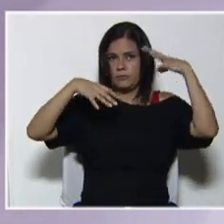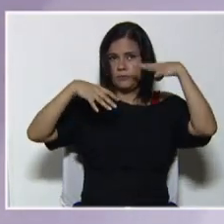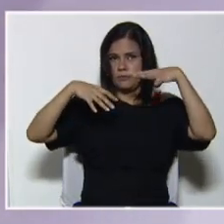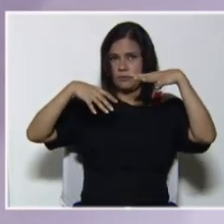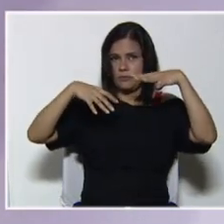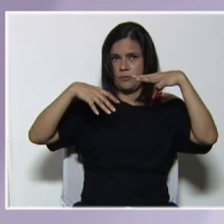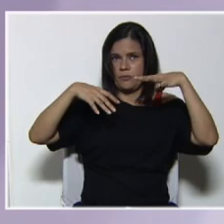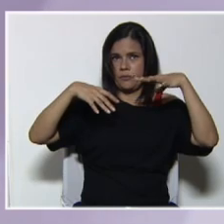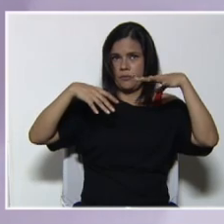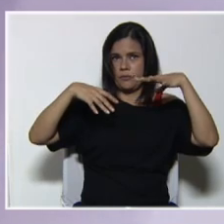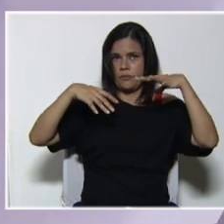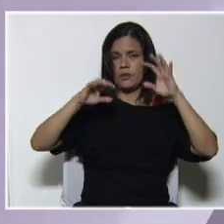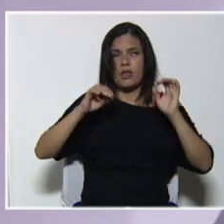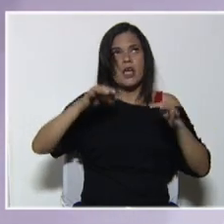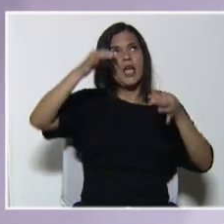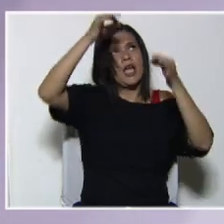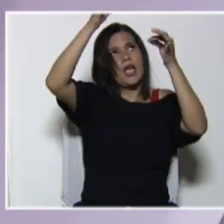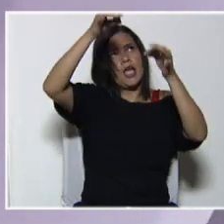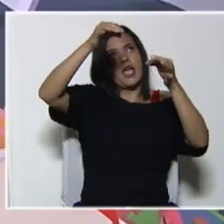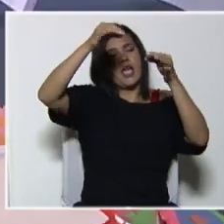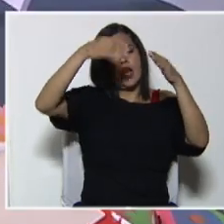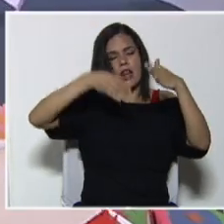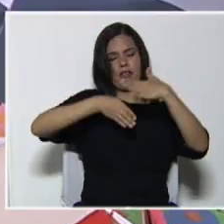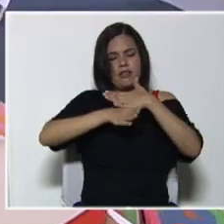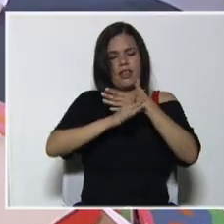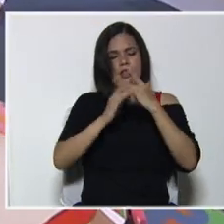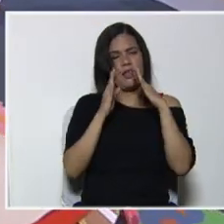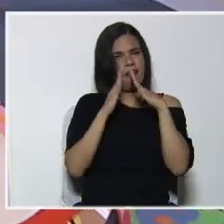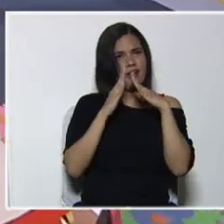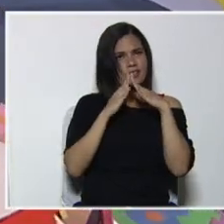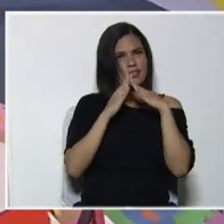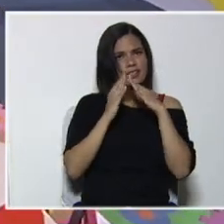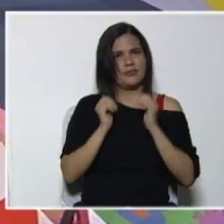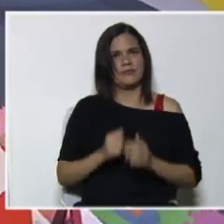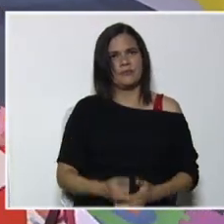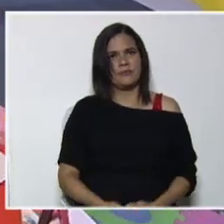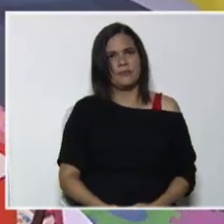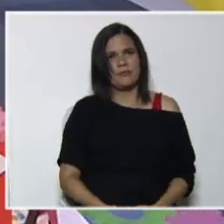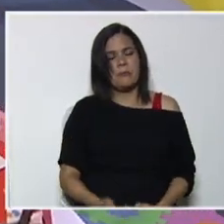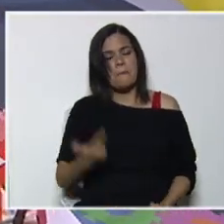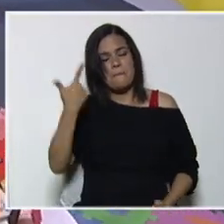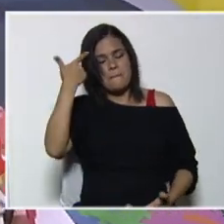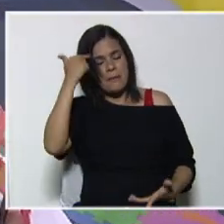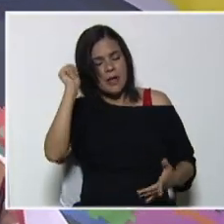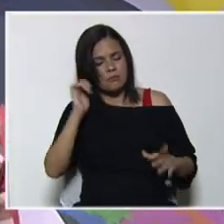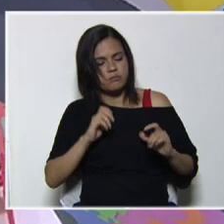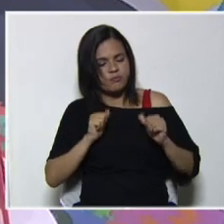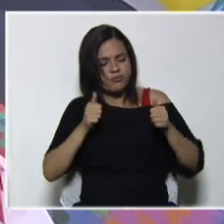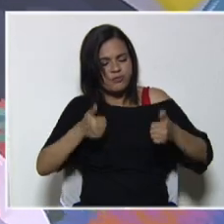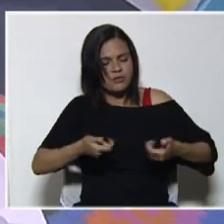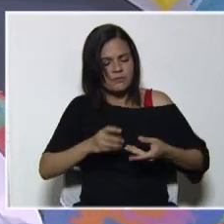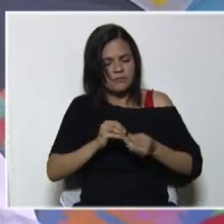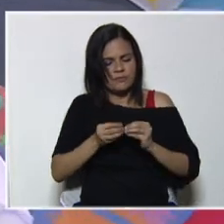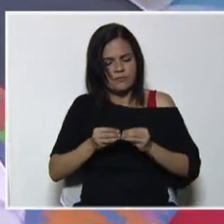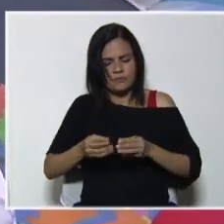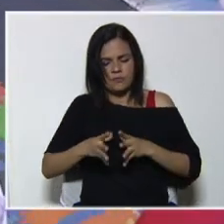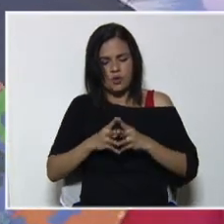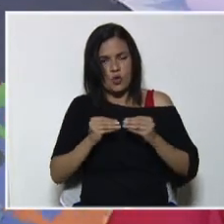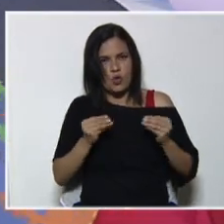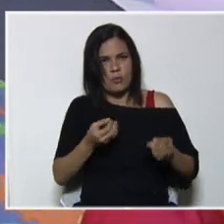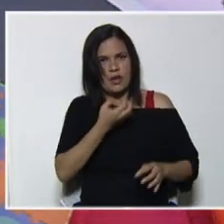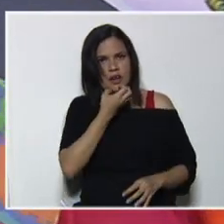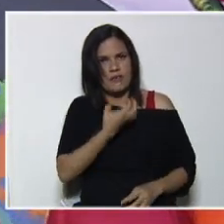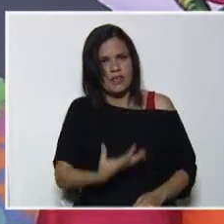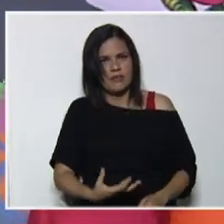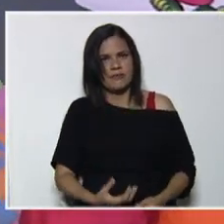bambalinas colgadas en la entrada de la casa para comenzar a decorar, a alegrar la casa de la